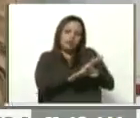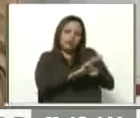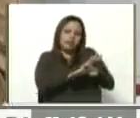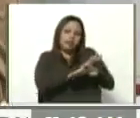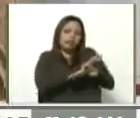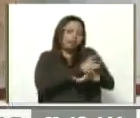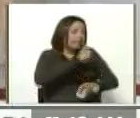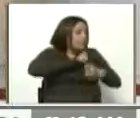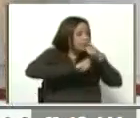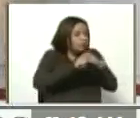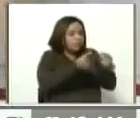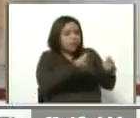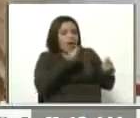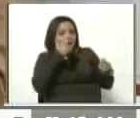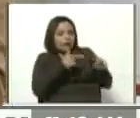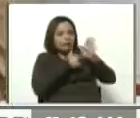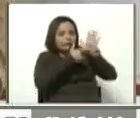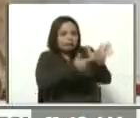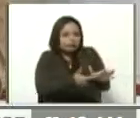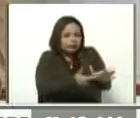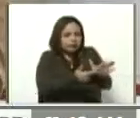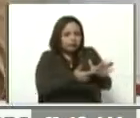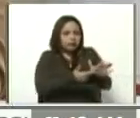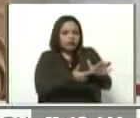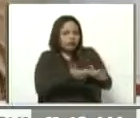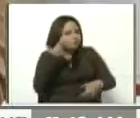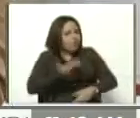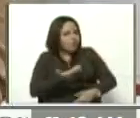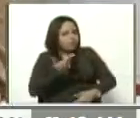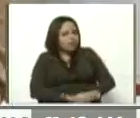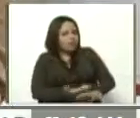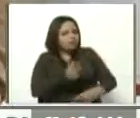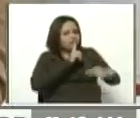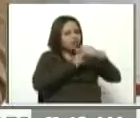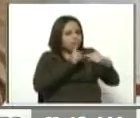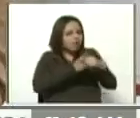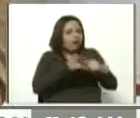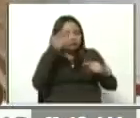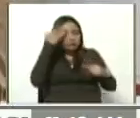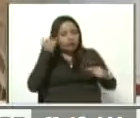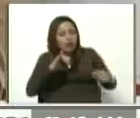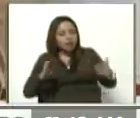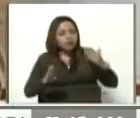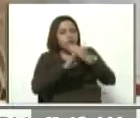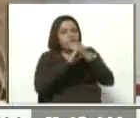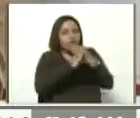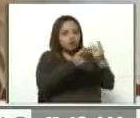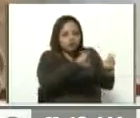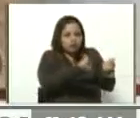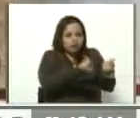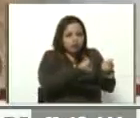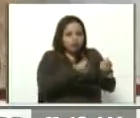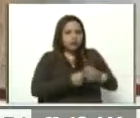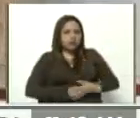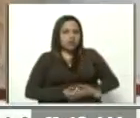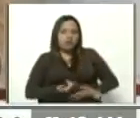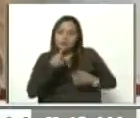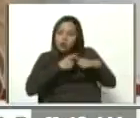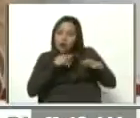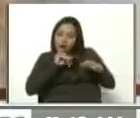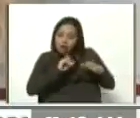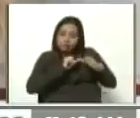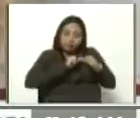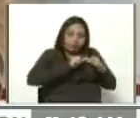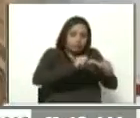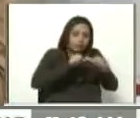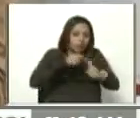adversas está dando resultados. A pesar de ser bloqueado económico y financieramente, se ha mantenido una